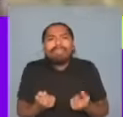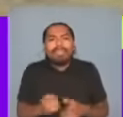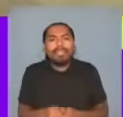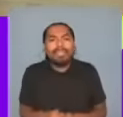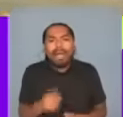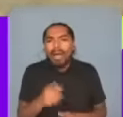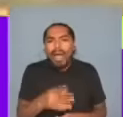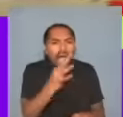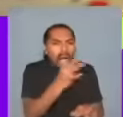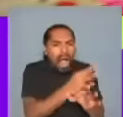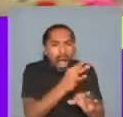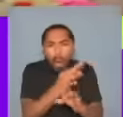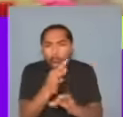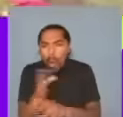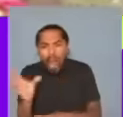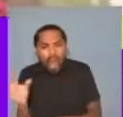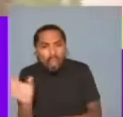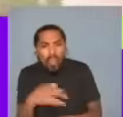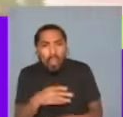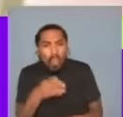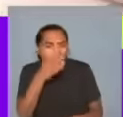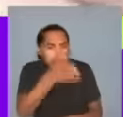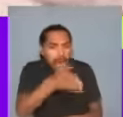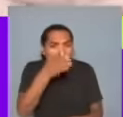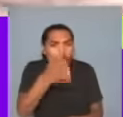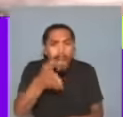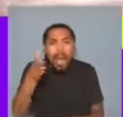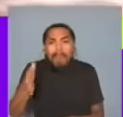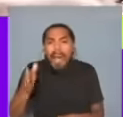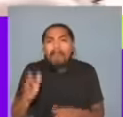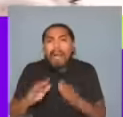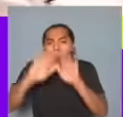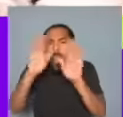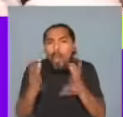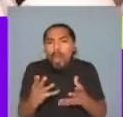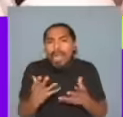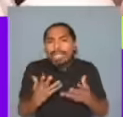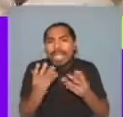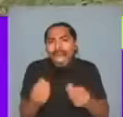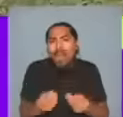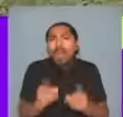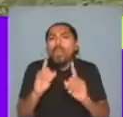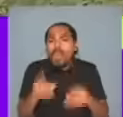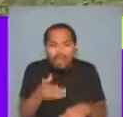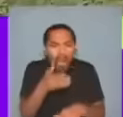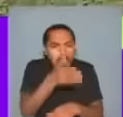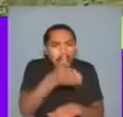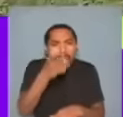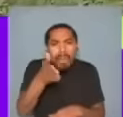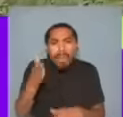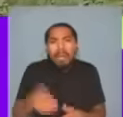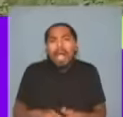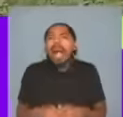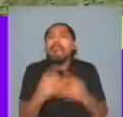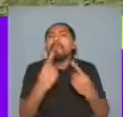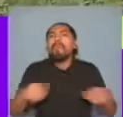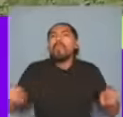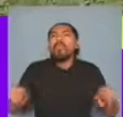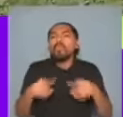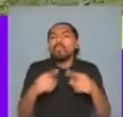de salud que no haya conocido, no hay músico que no haya pasado también por los estudios de la radio.